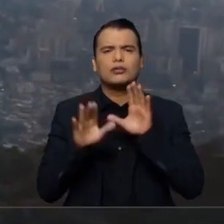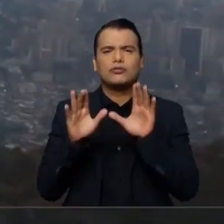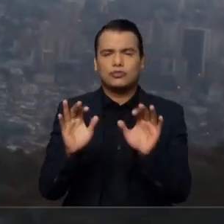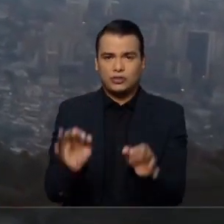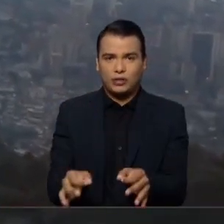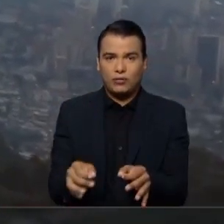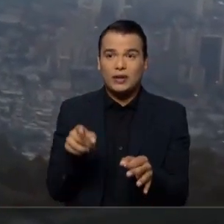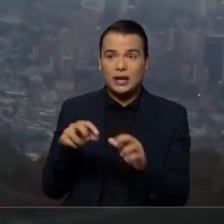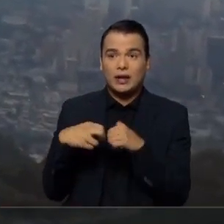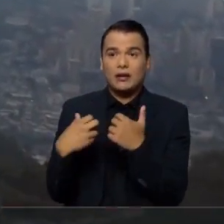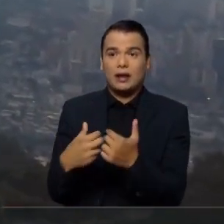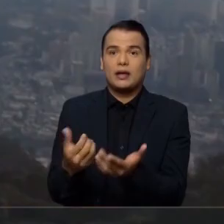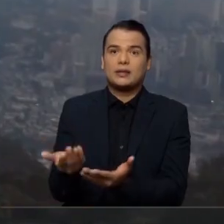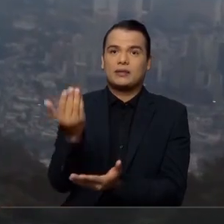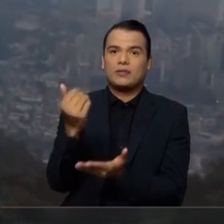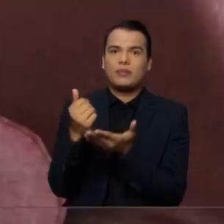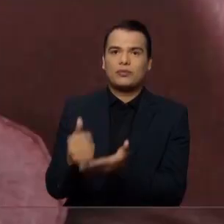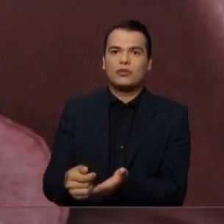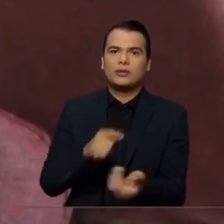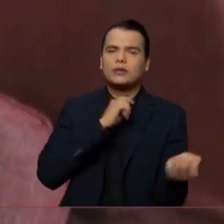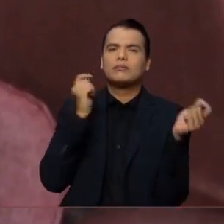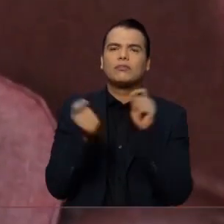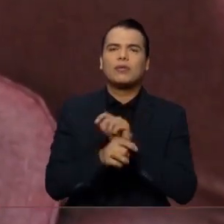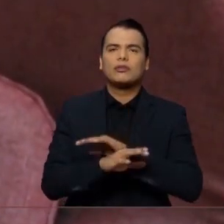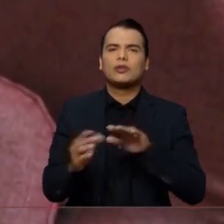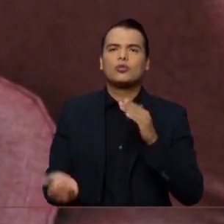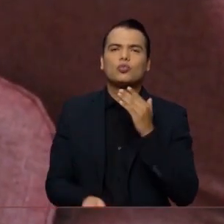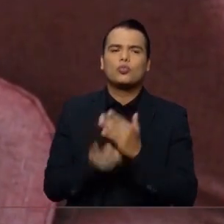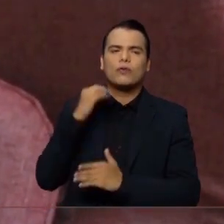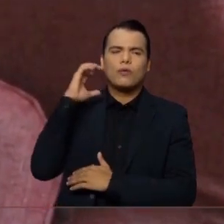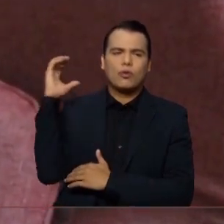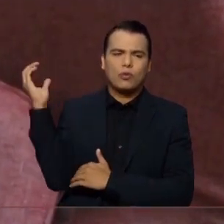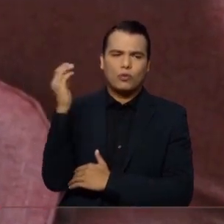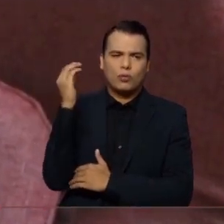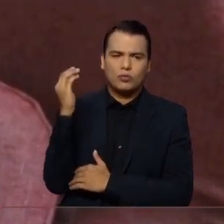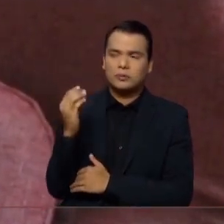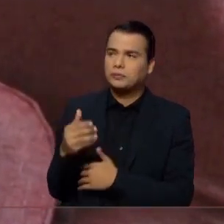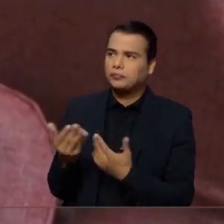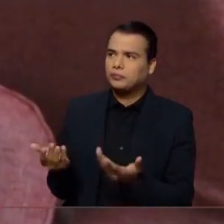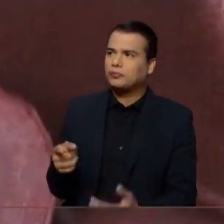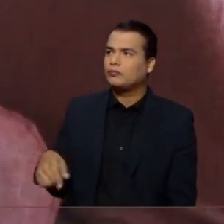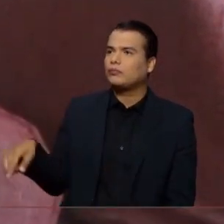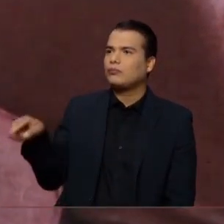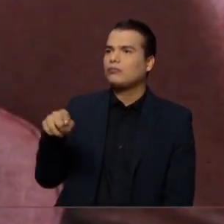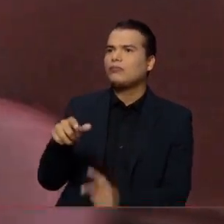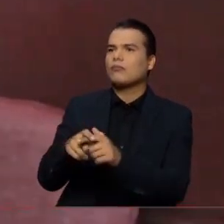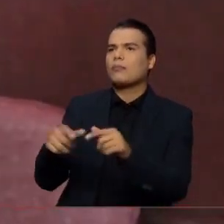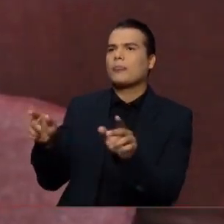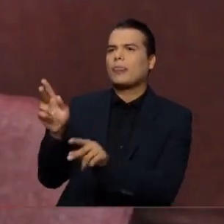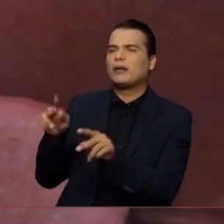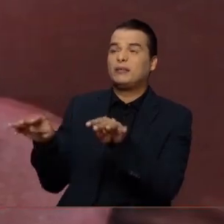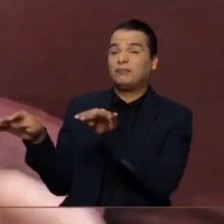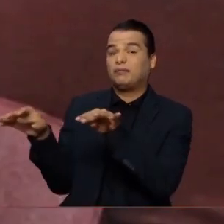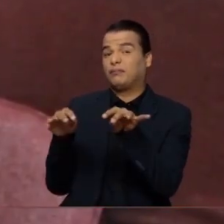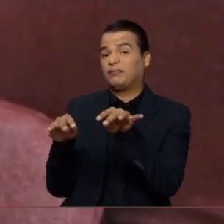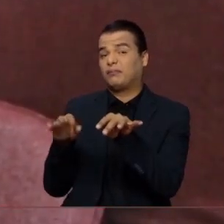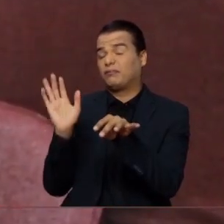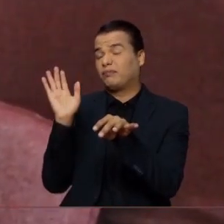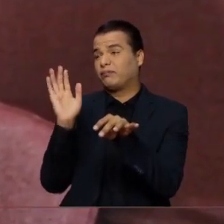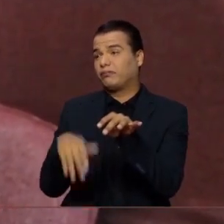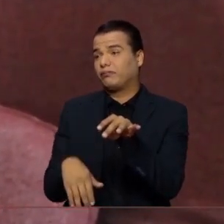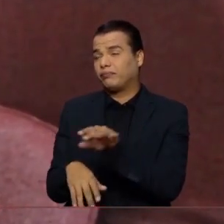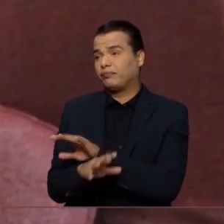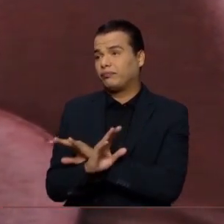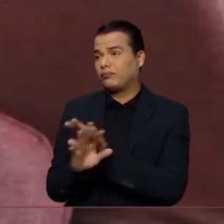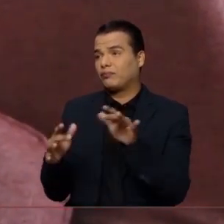Oiga, Pablo, la llegada de la FURI, que es uno de los hombres que representa un escepticismo de una marcada tendencia que usted la conoce muy